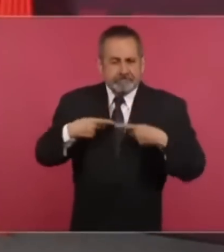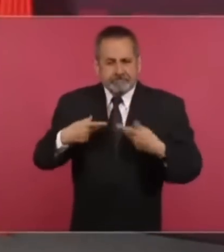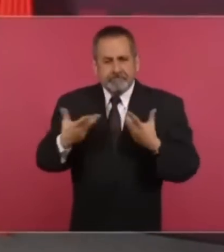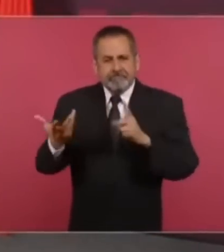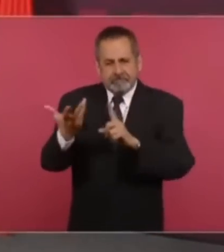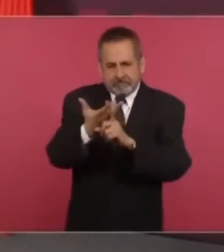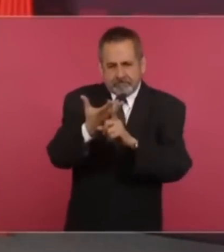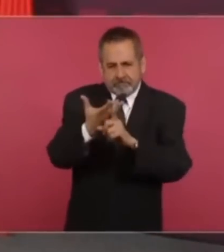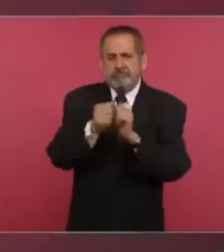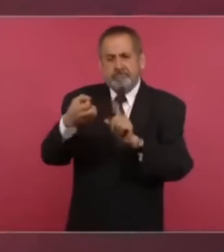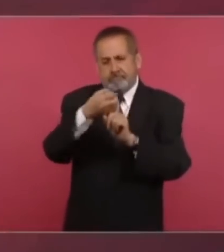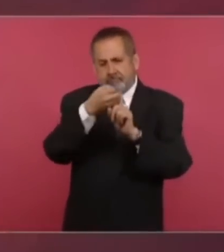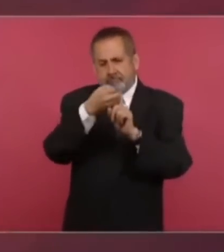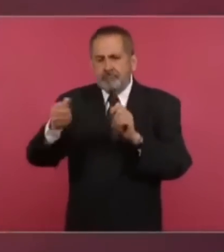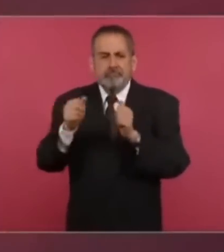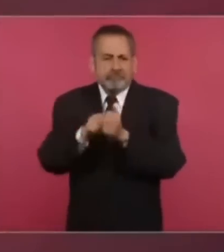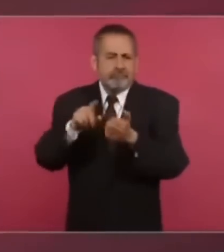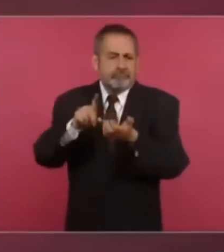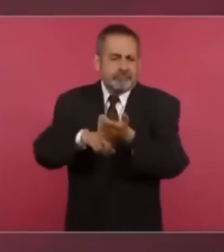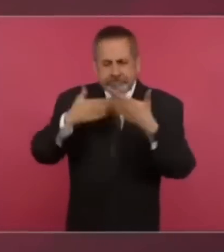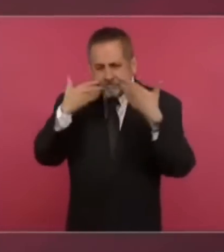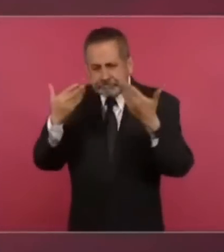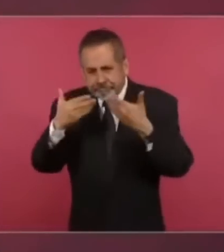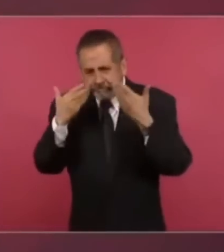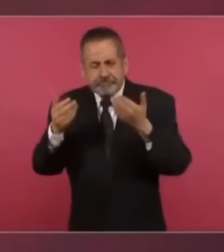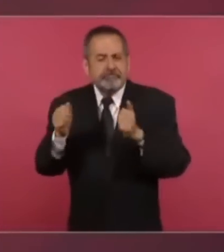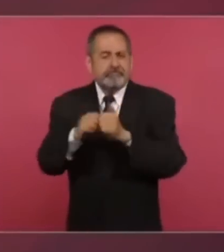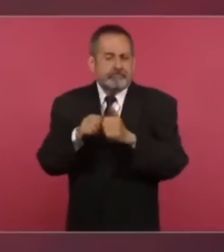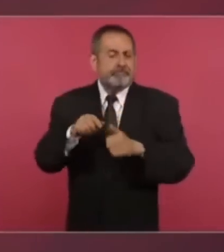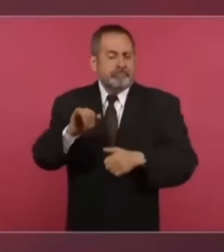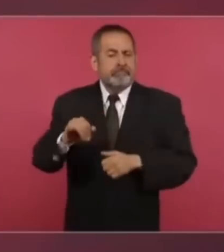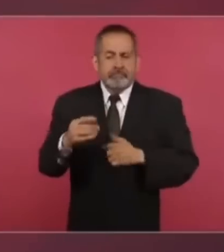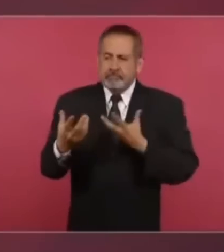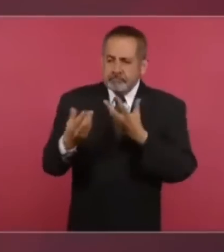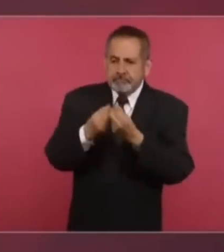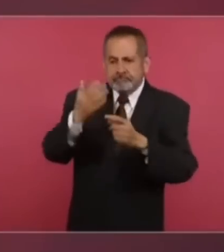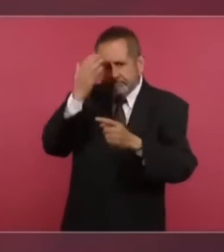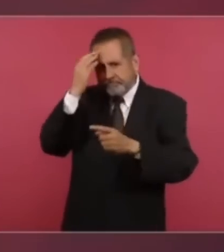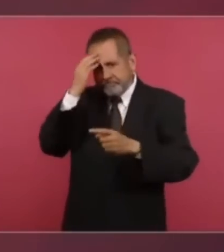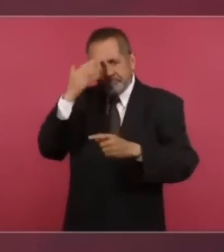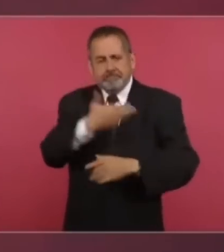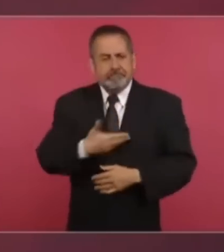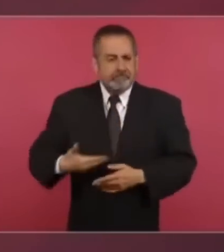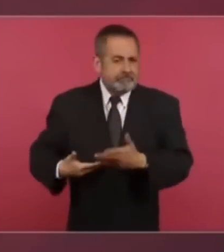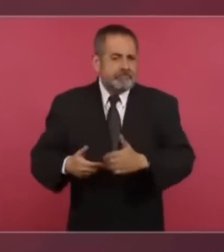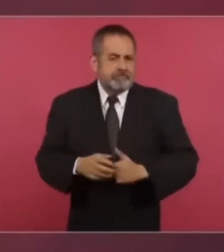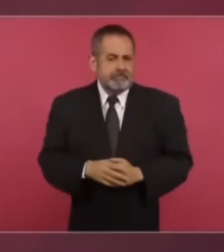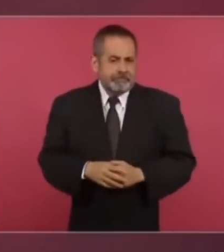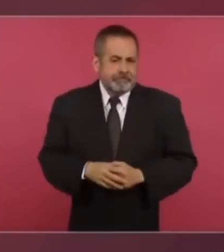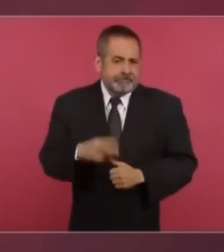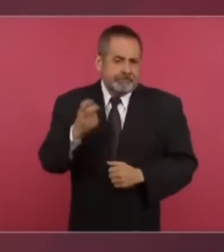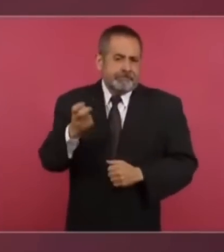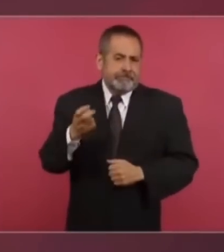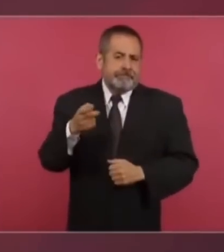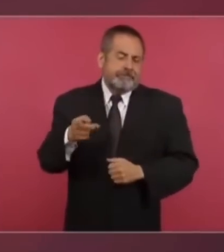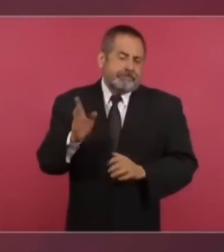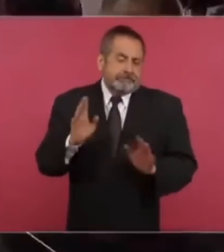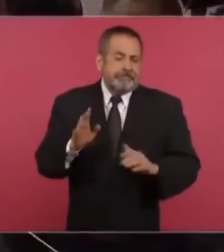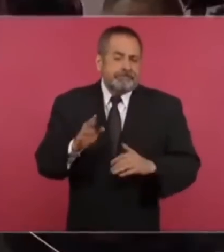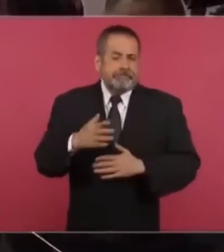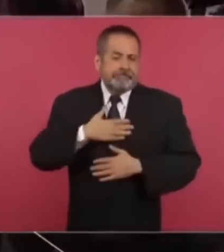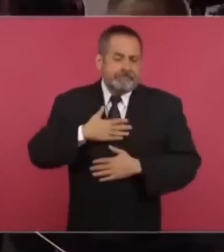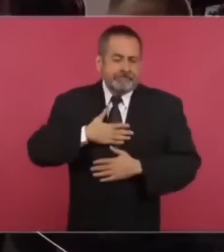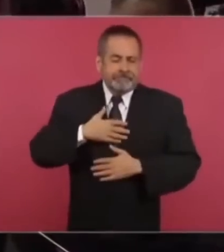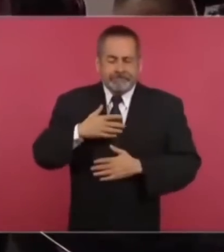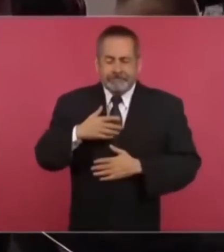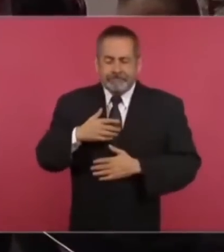pero de manera organizada, de manera amable, de que se acerque al señor presidente. Ese pues es ahora sí que lo que